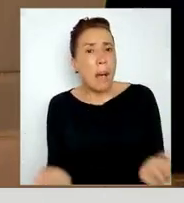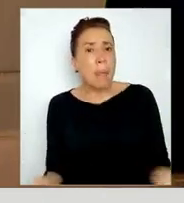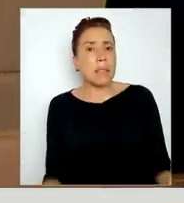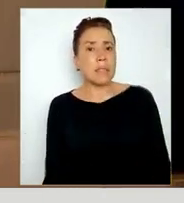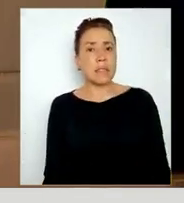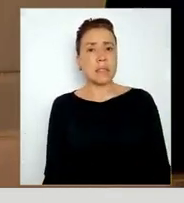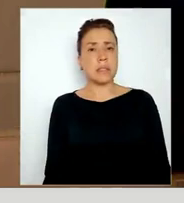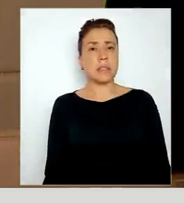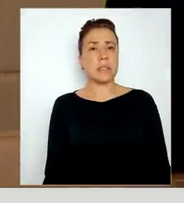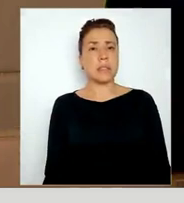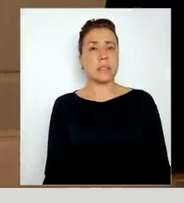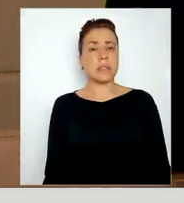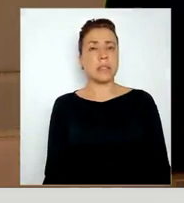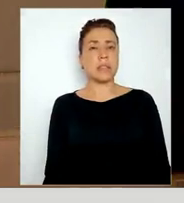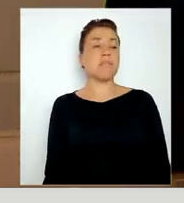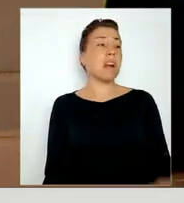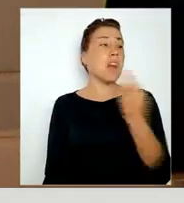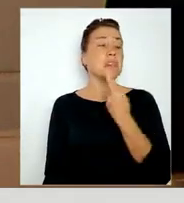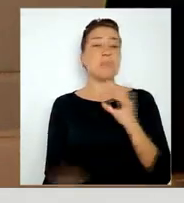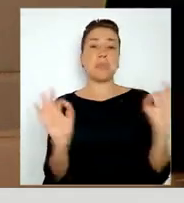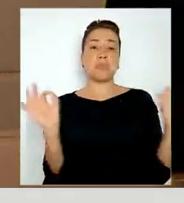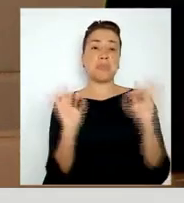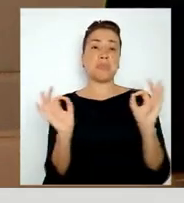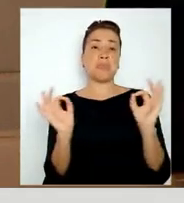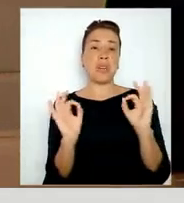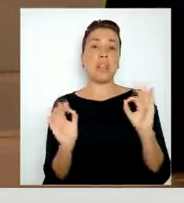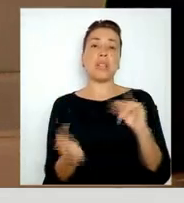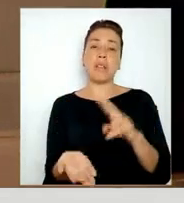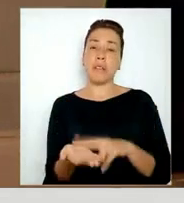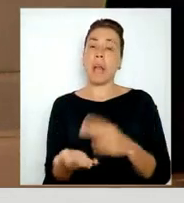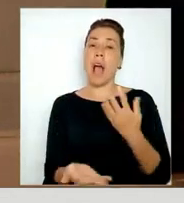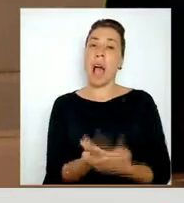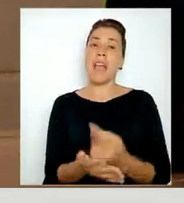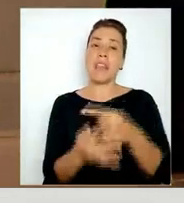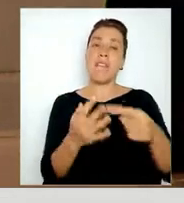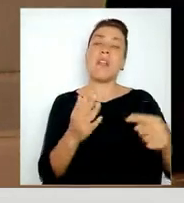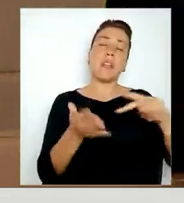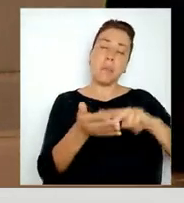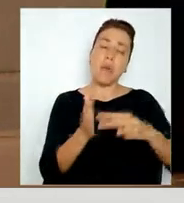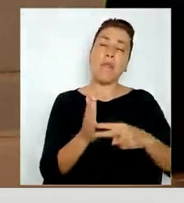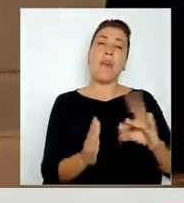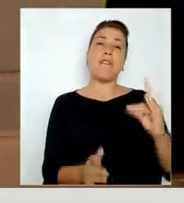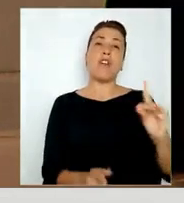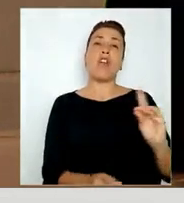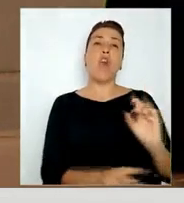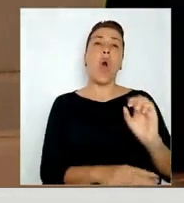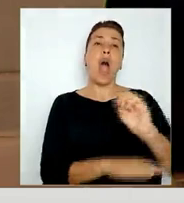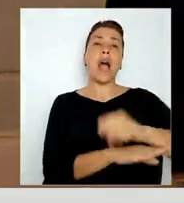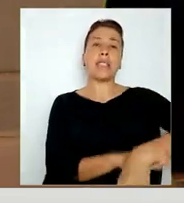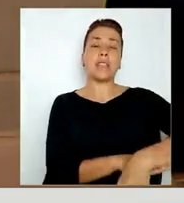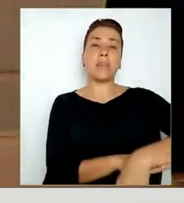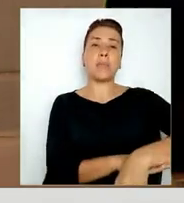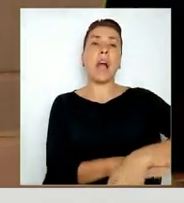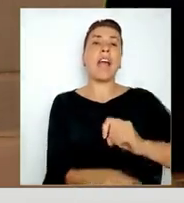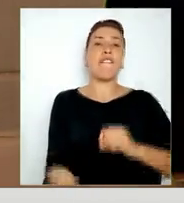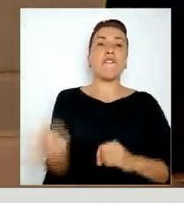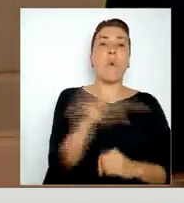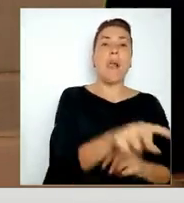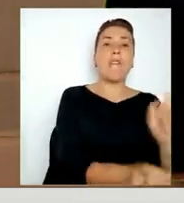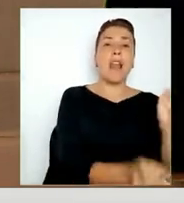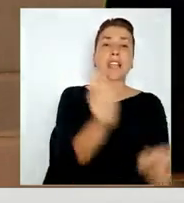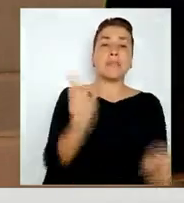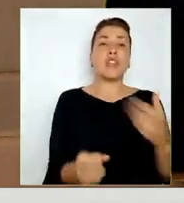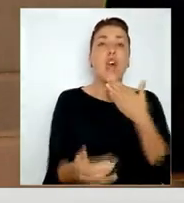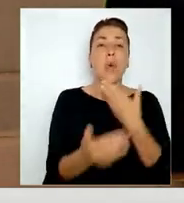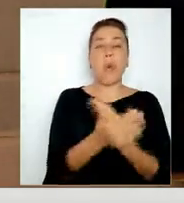no hubo respuesta es cierto existen todo tipo de dificultades Bolivia no recibe de vuelta a la gente que entra a